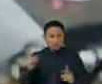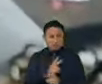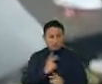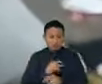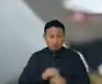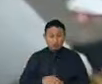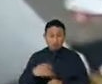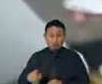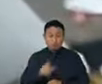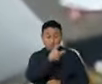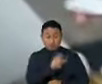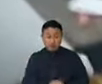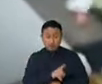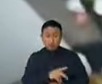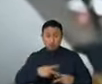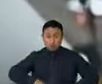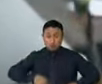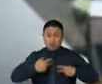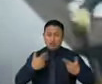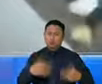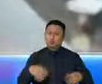la integridad de los trabajadores.